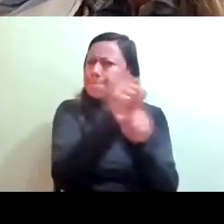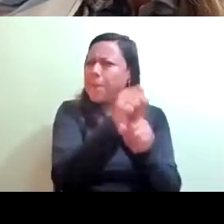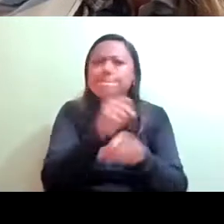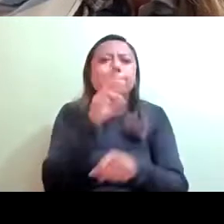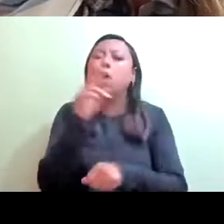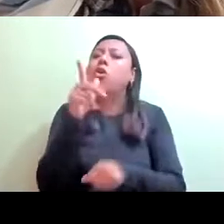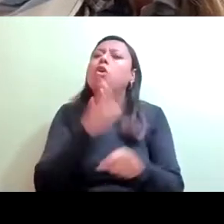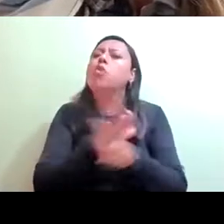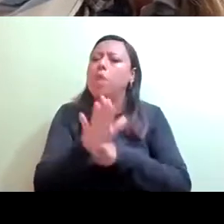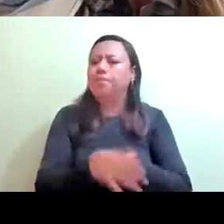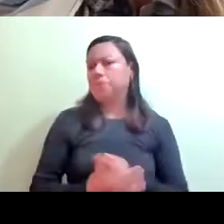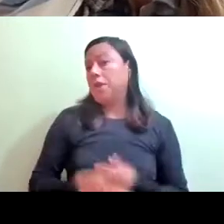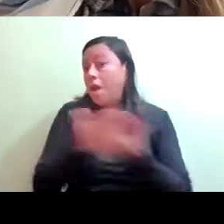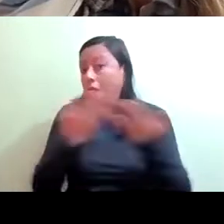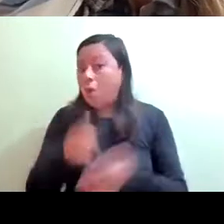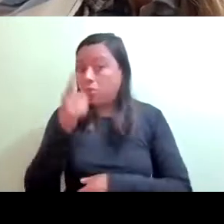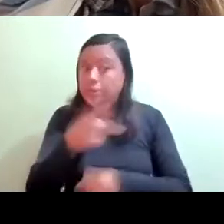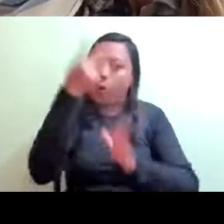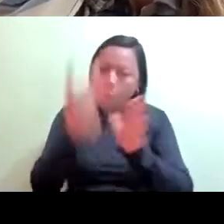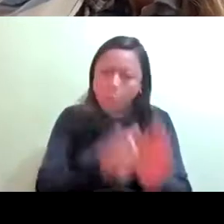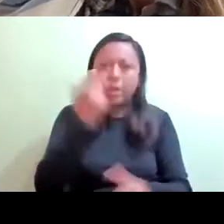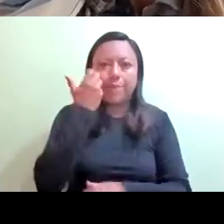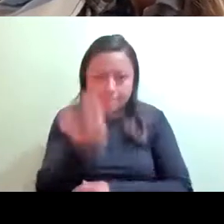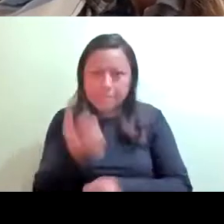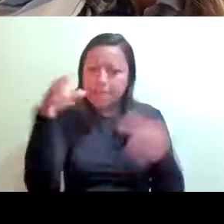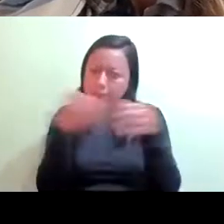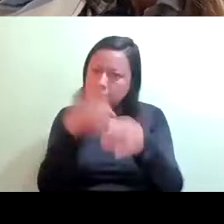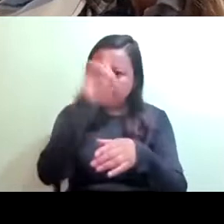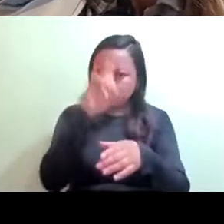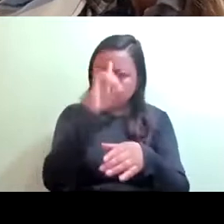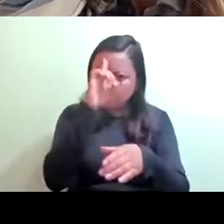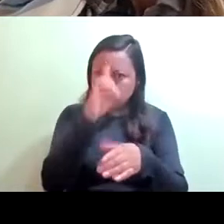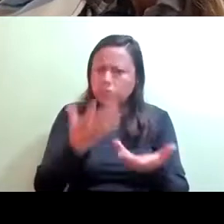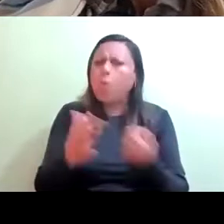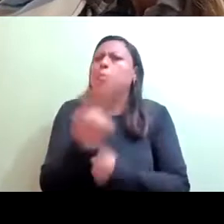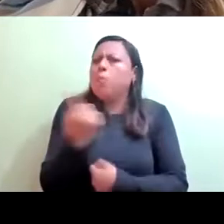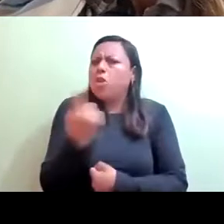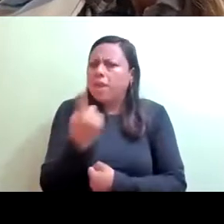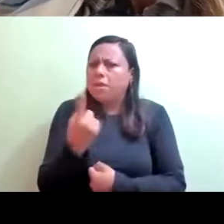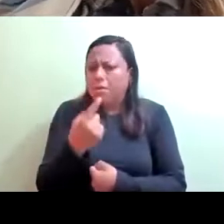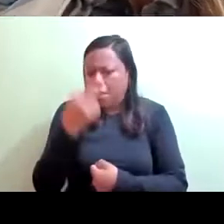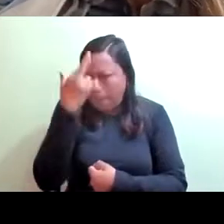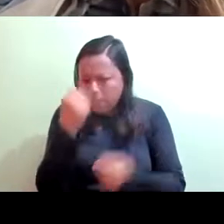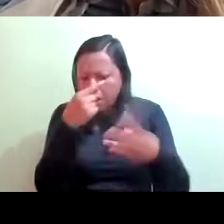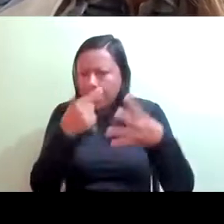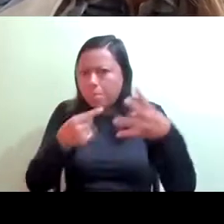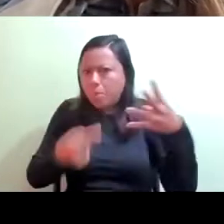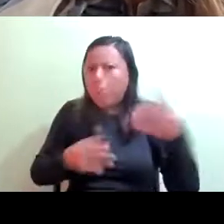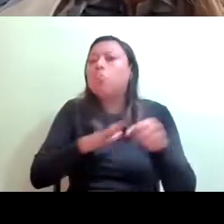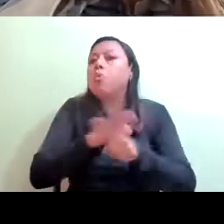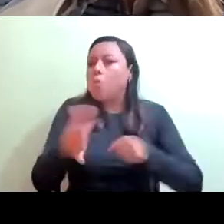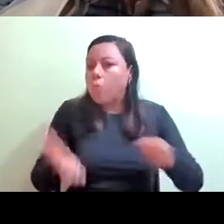a ser consejero? ¿Cuáles son sus motivos para este caso? ¿Y cuáles son los retos